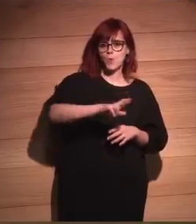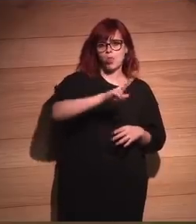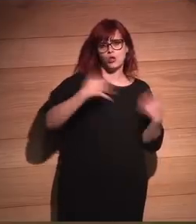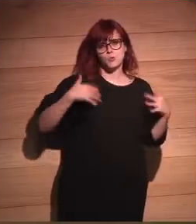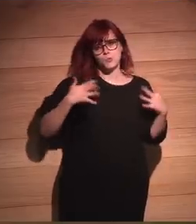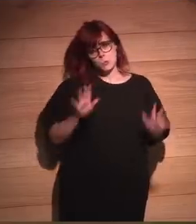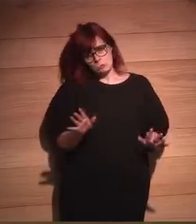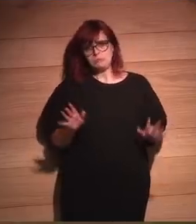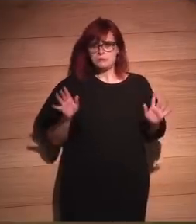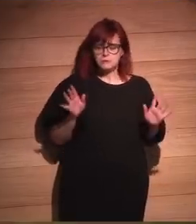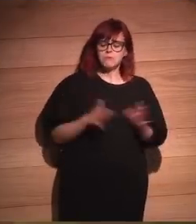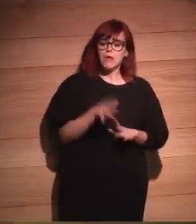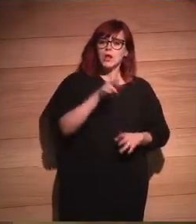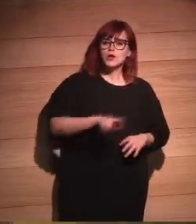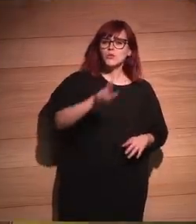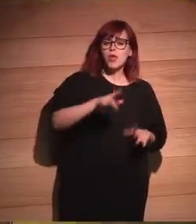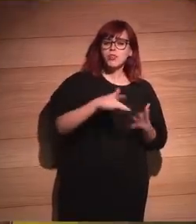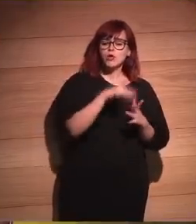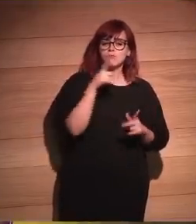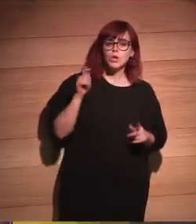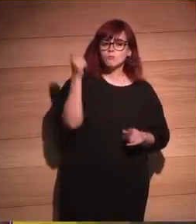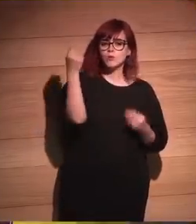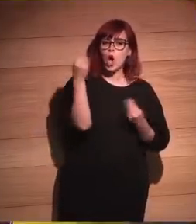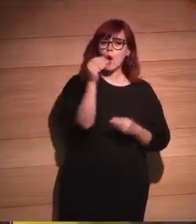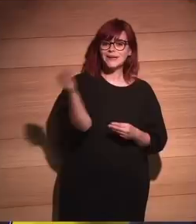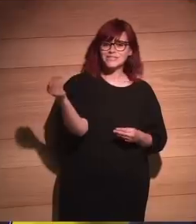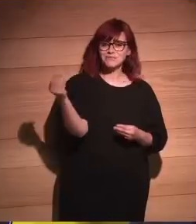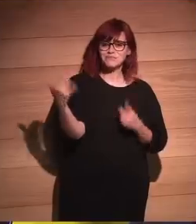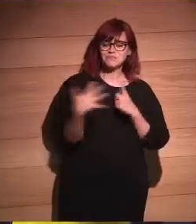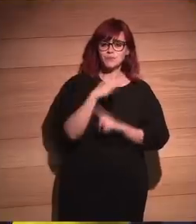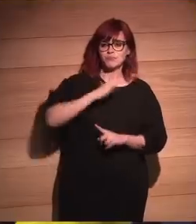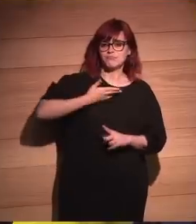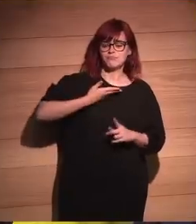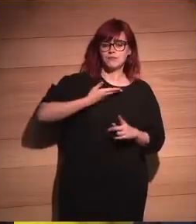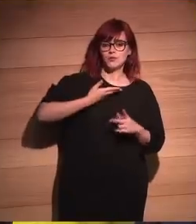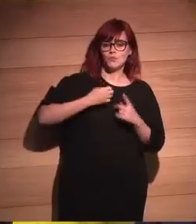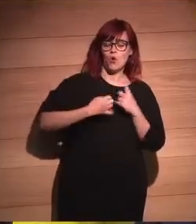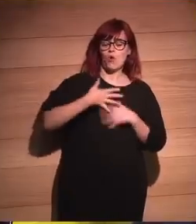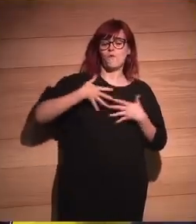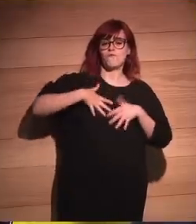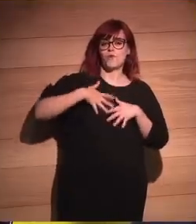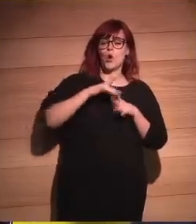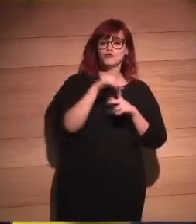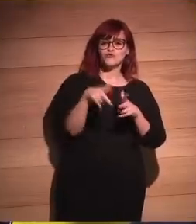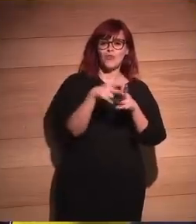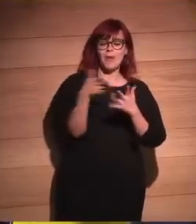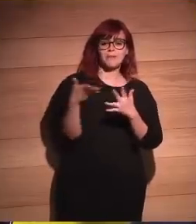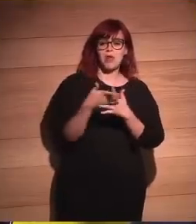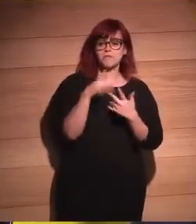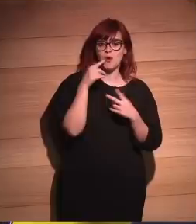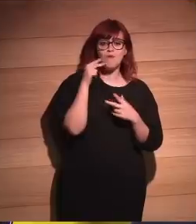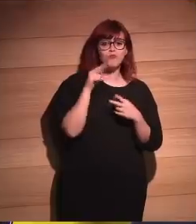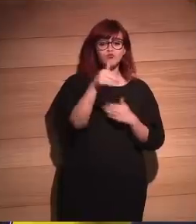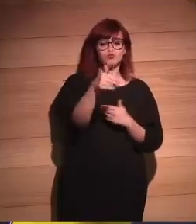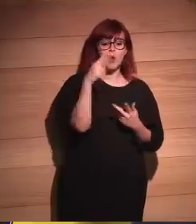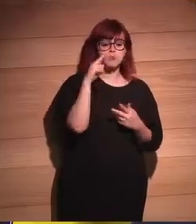habido recuperación, y sin embargo esa recuperación no ha llegado a los jóvenes, o no ha llegado a la mitad de la sociedad. Y entonces ven que su futuro